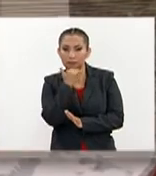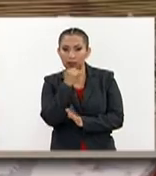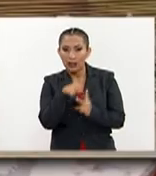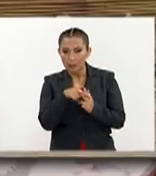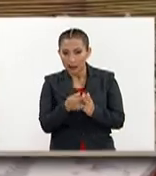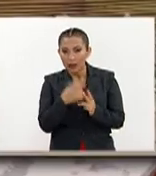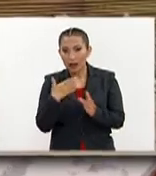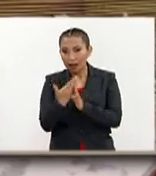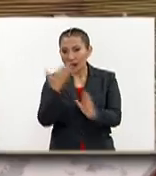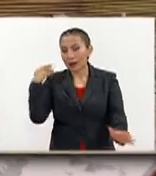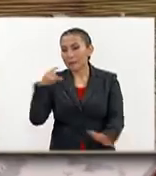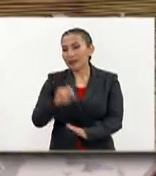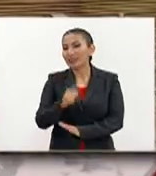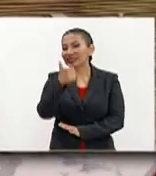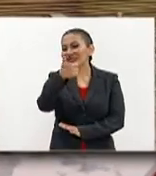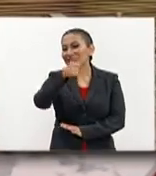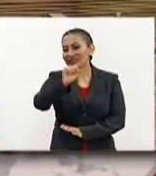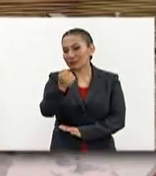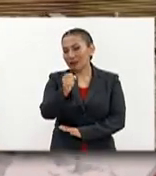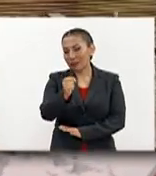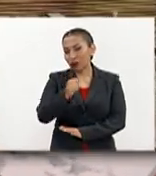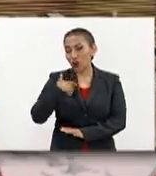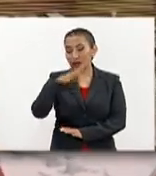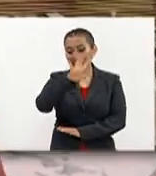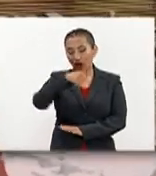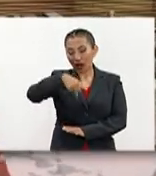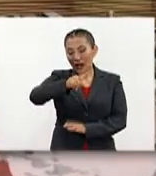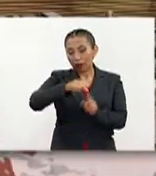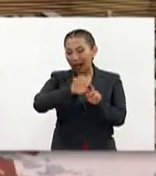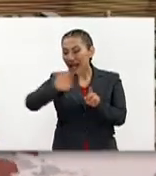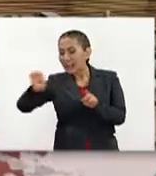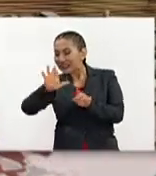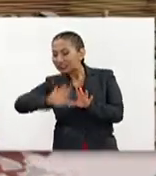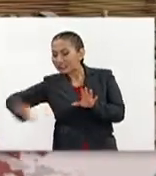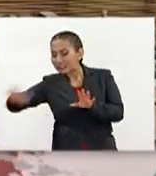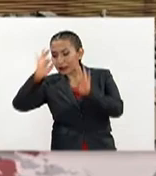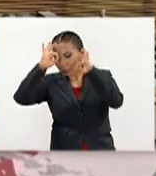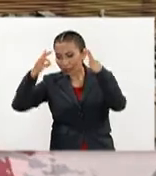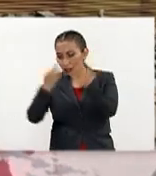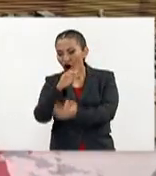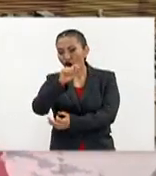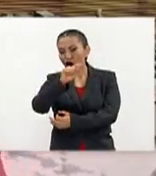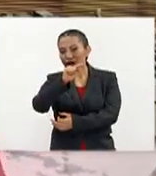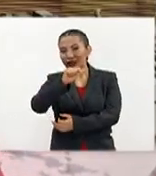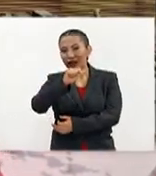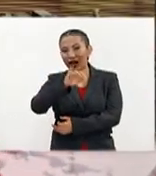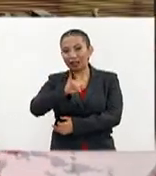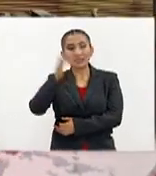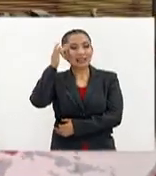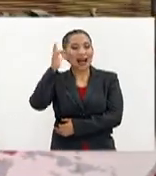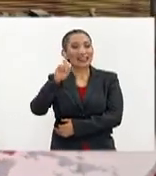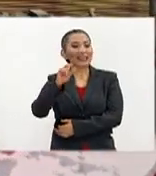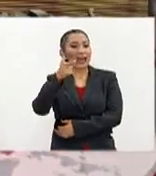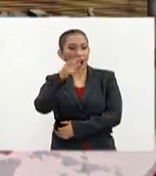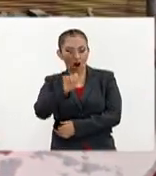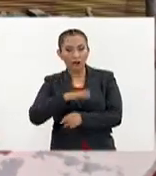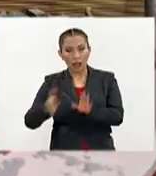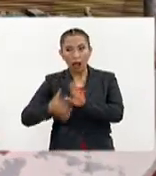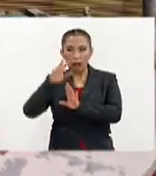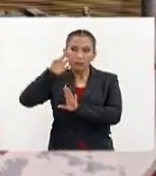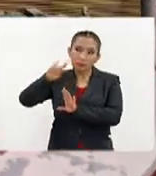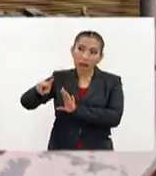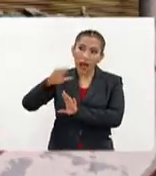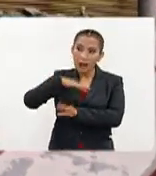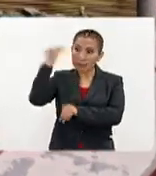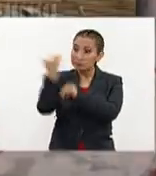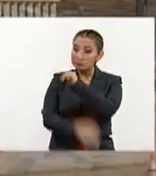Comenzaron a construirse el pasado 26 de septiembre a unos 5 kilómetros al este de la Garita Internacional de Otay en San Diego, y ya han